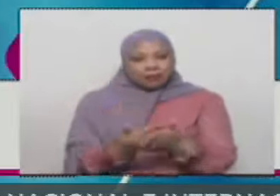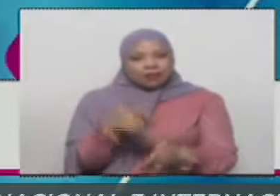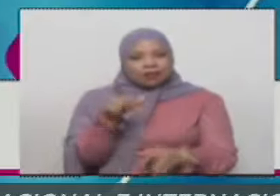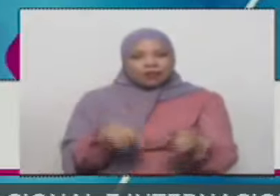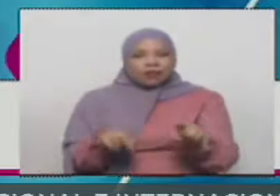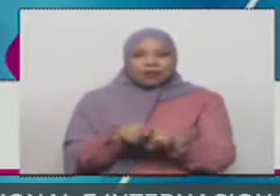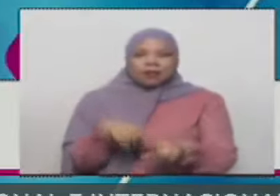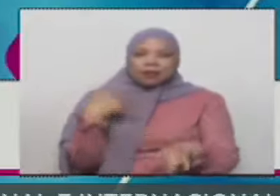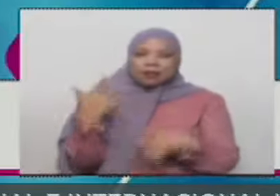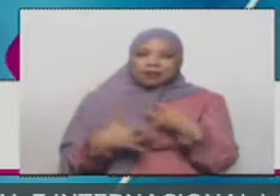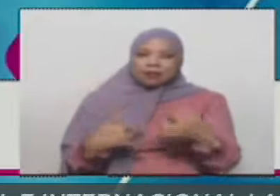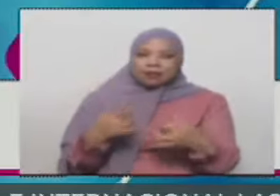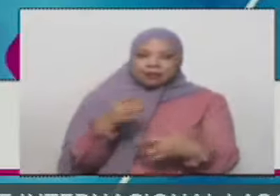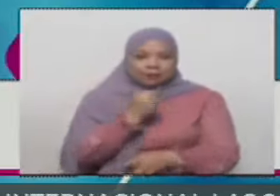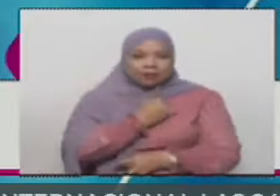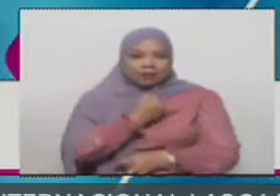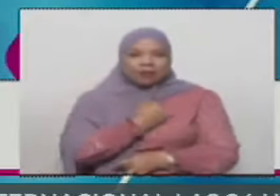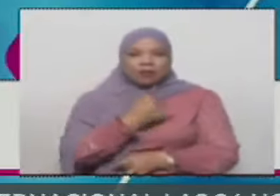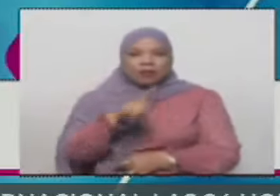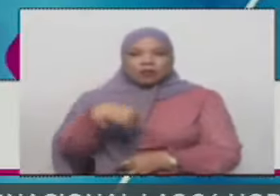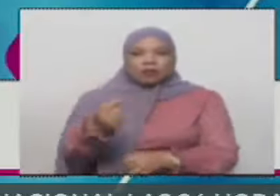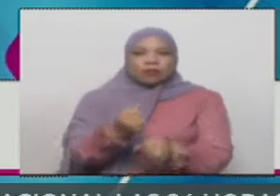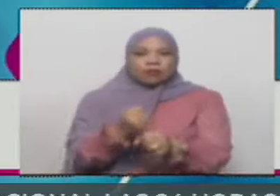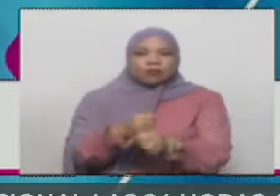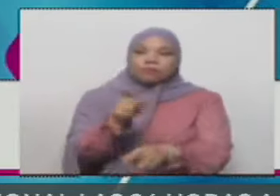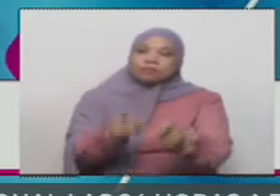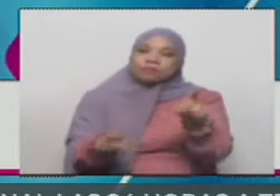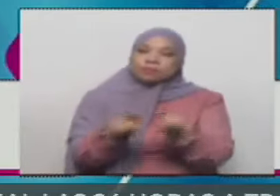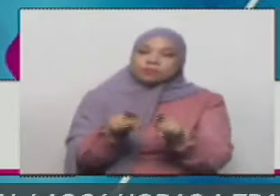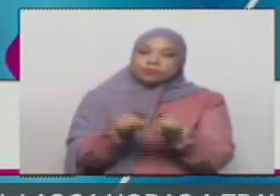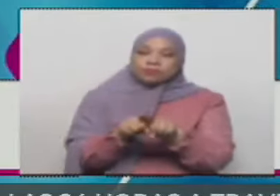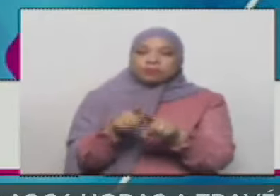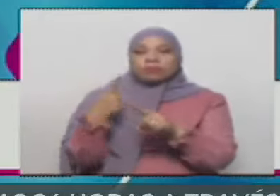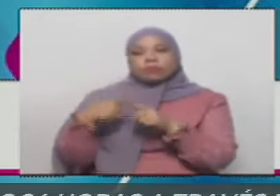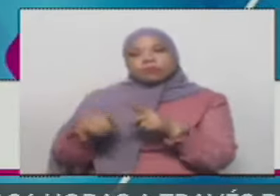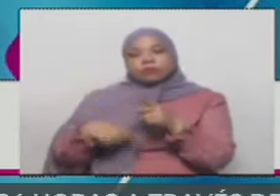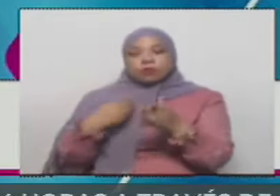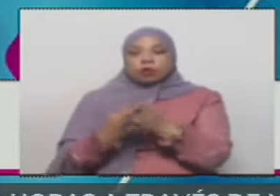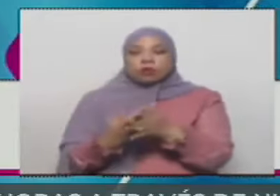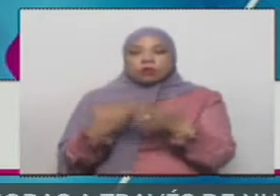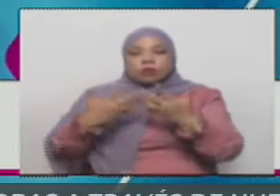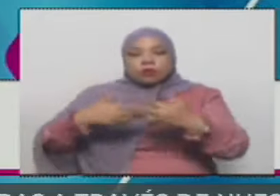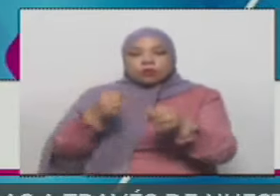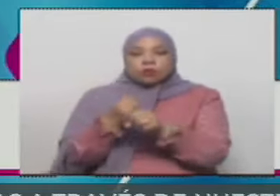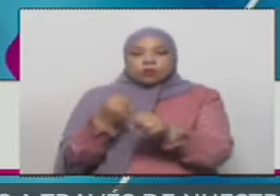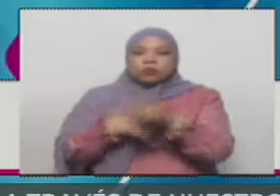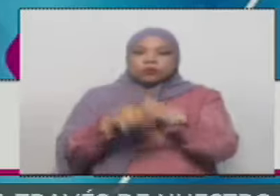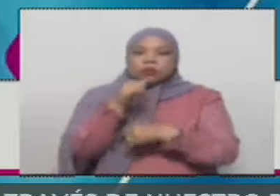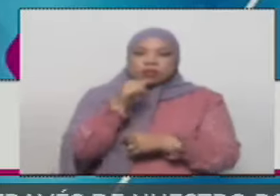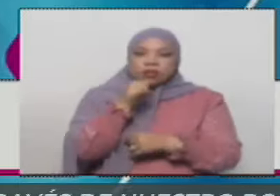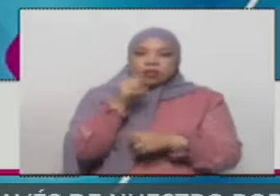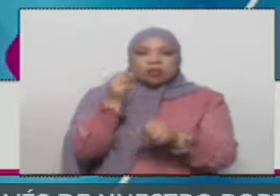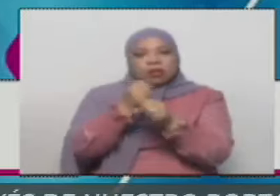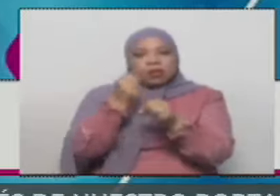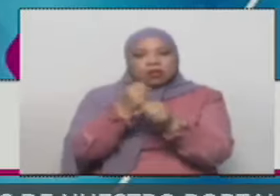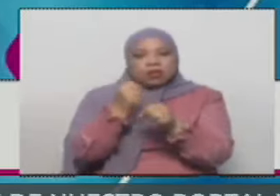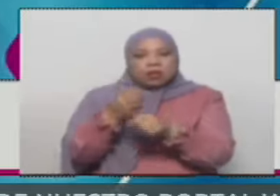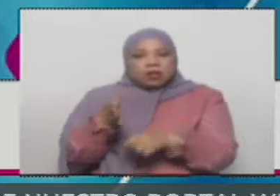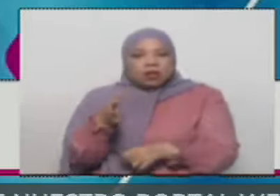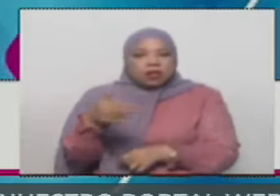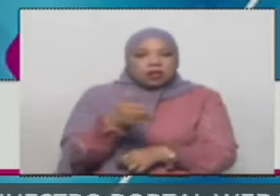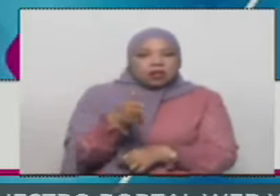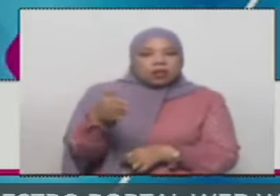esos elementos identitarios pasen de generación en generación. Si se dificultan los materiales para elaborar el tiburón o